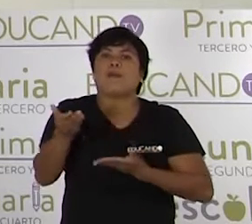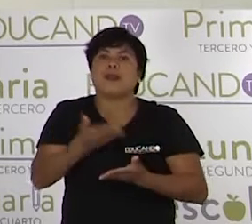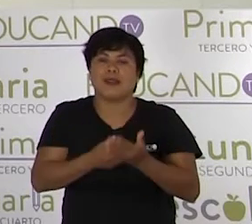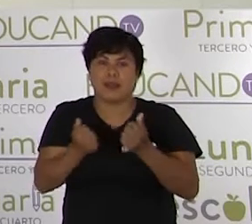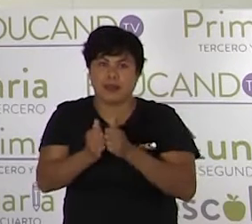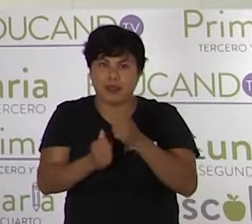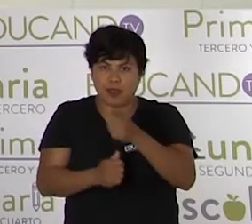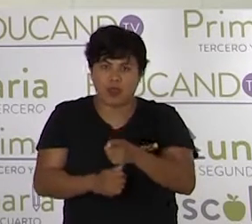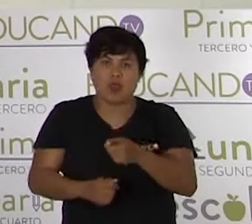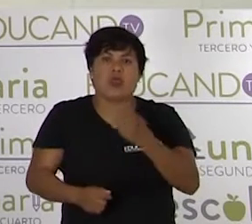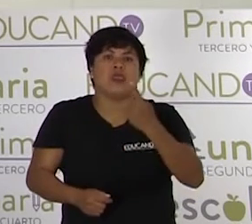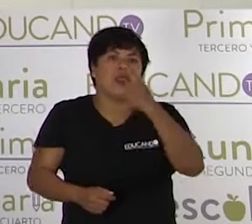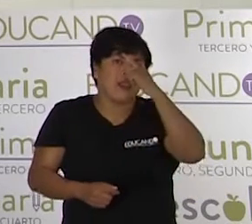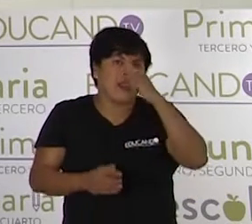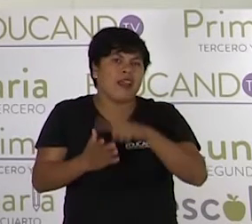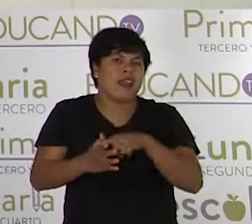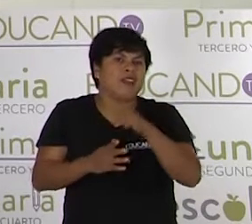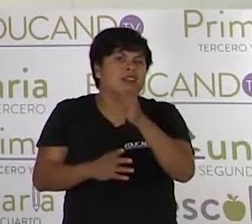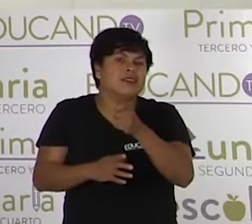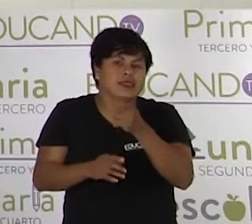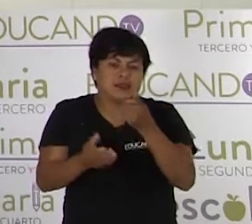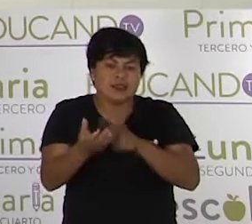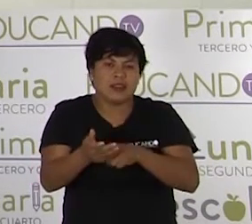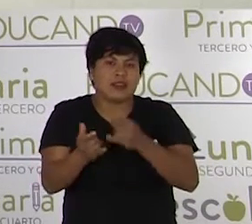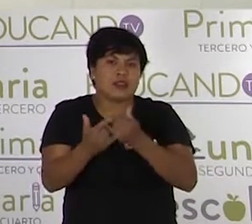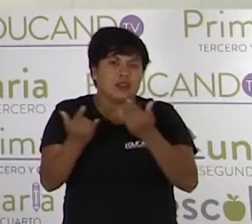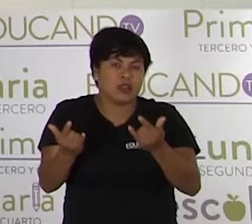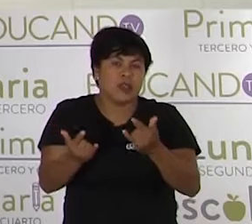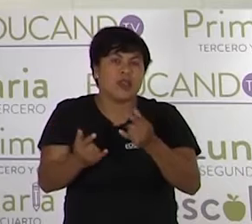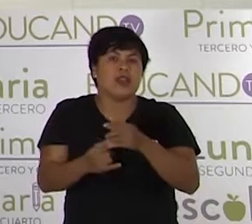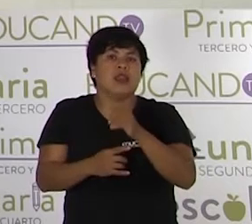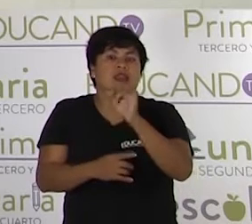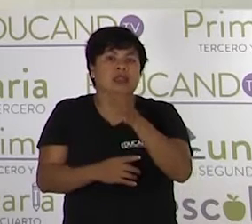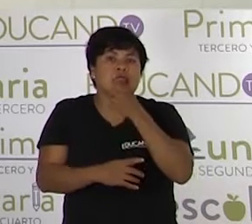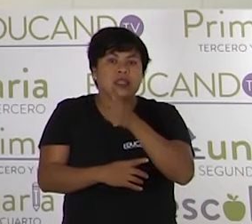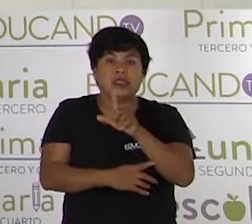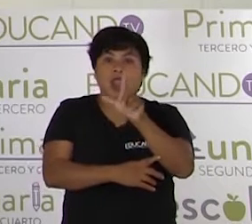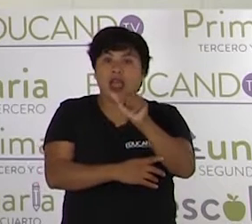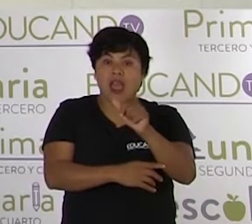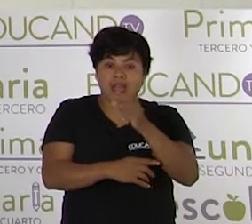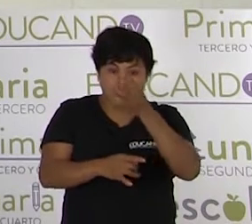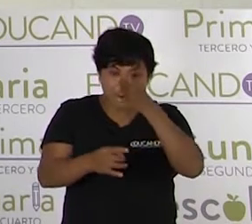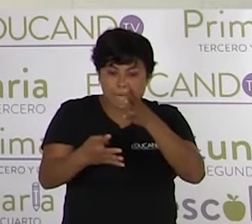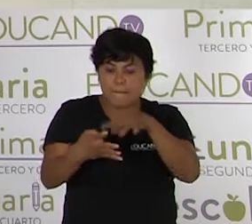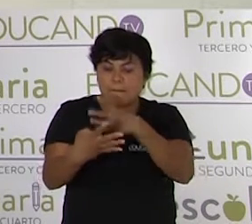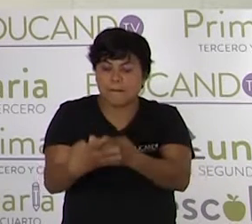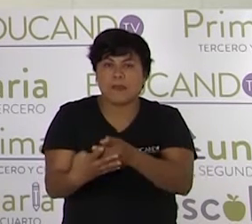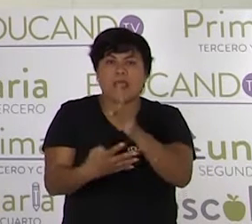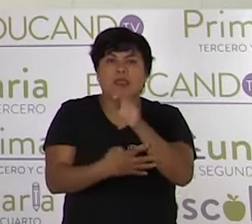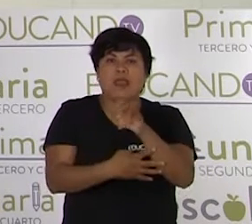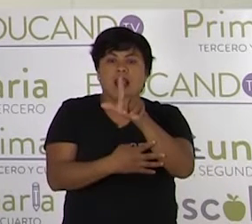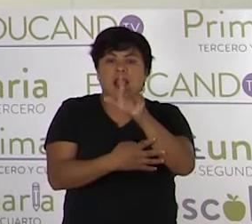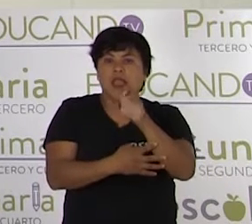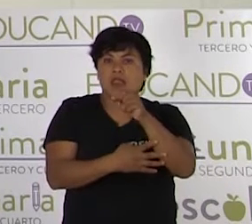crees que se trate la leyenda? Si se titula La trampa del leñador.